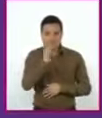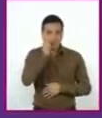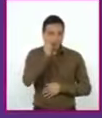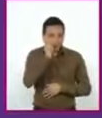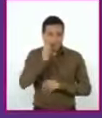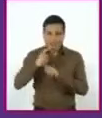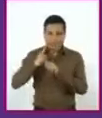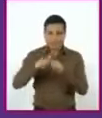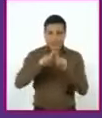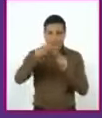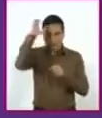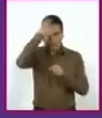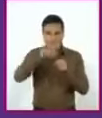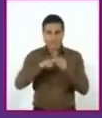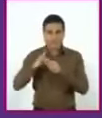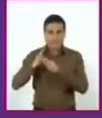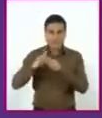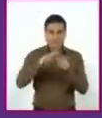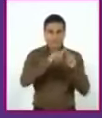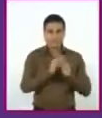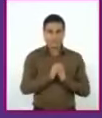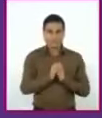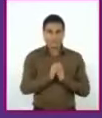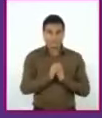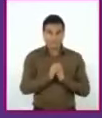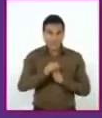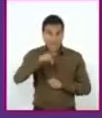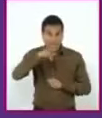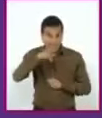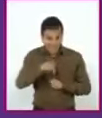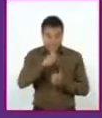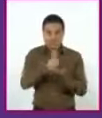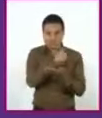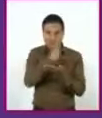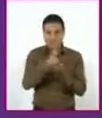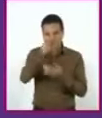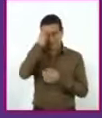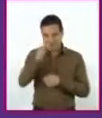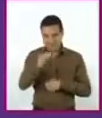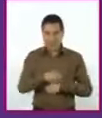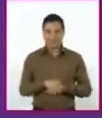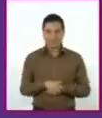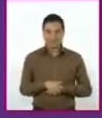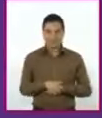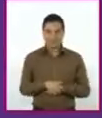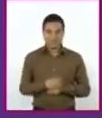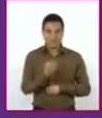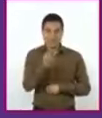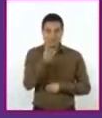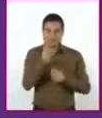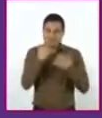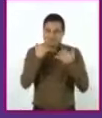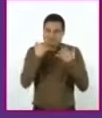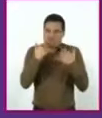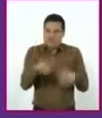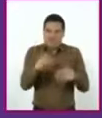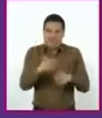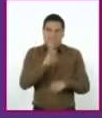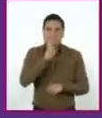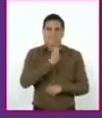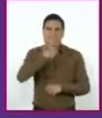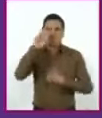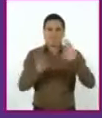y pluricultural como la virreinal Ciudad de México. Un fenómeno único, manifestó el